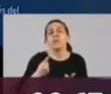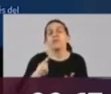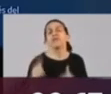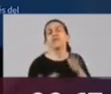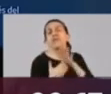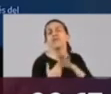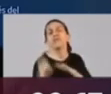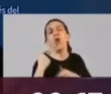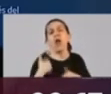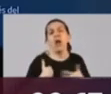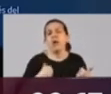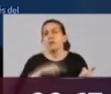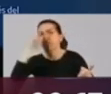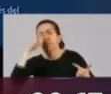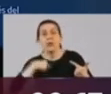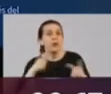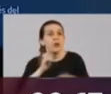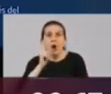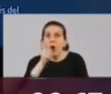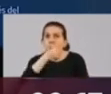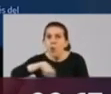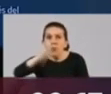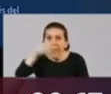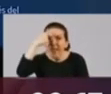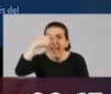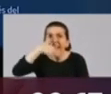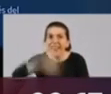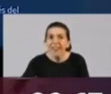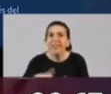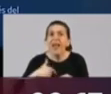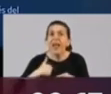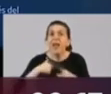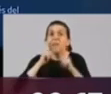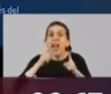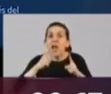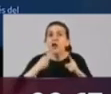ni un acto de prepotencia. Entiendan que el riesgo de aumentar